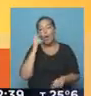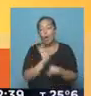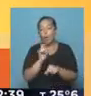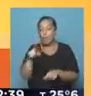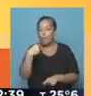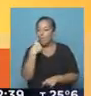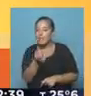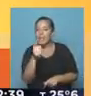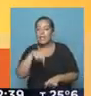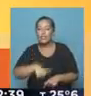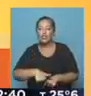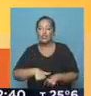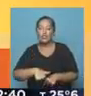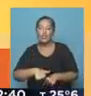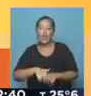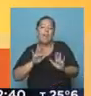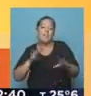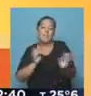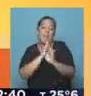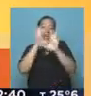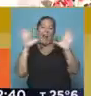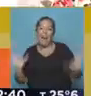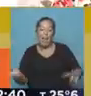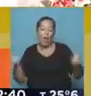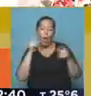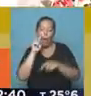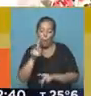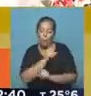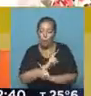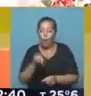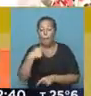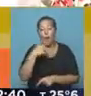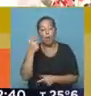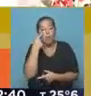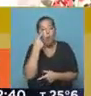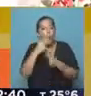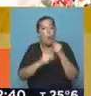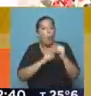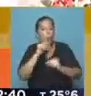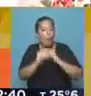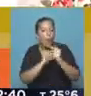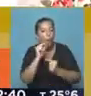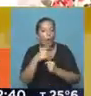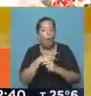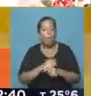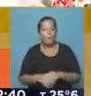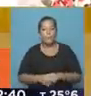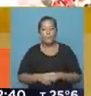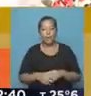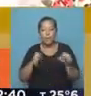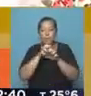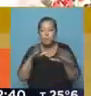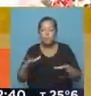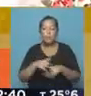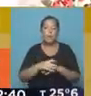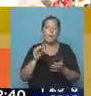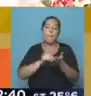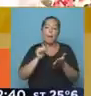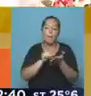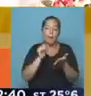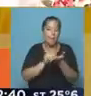decís esto no lo no lo teníamos así tan transparente Pero a medida que se conoce se multiplica eh por 10 o por 20 los